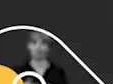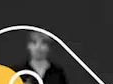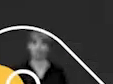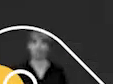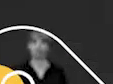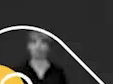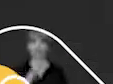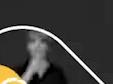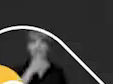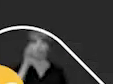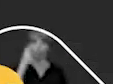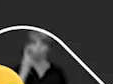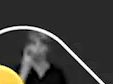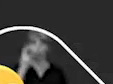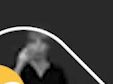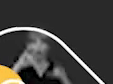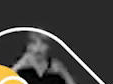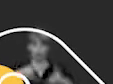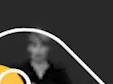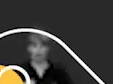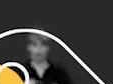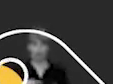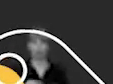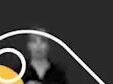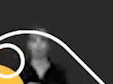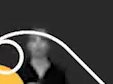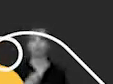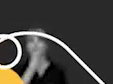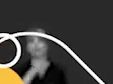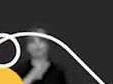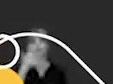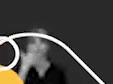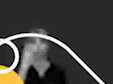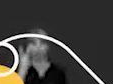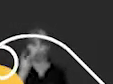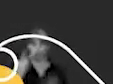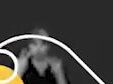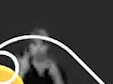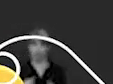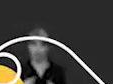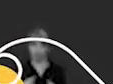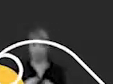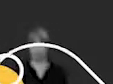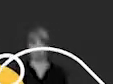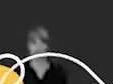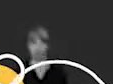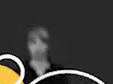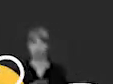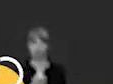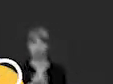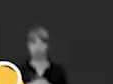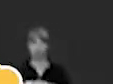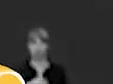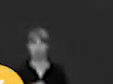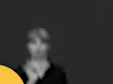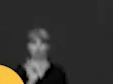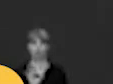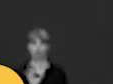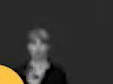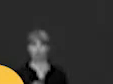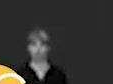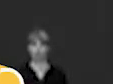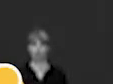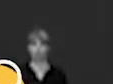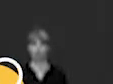adelante o porque requerían más debate, que no se puede dar en un mes con tanta multiplicidad de temas. Pero sí creo que